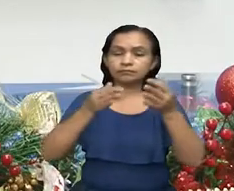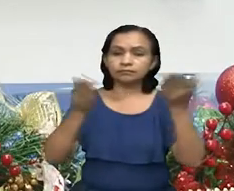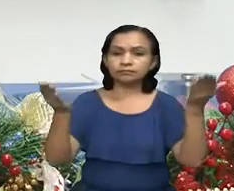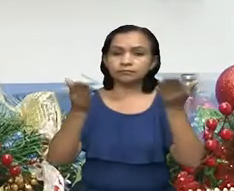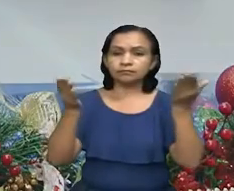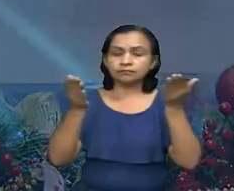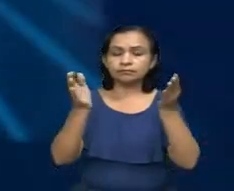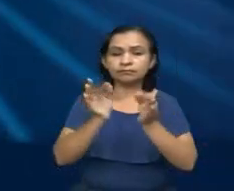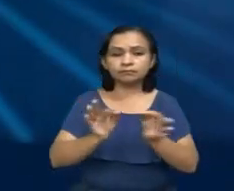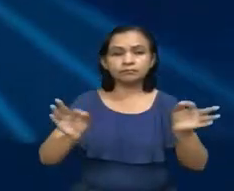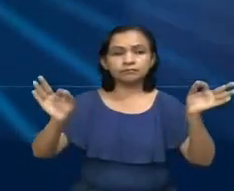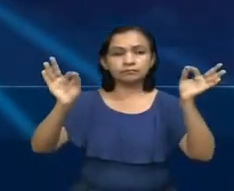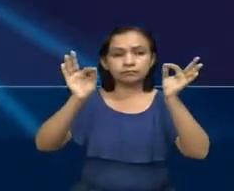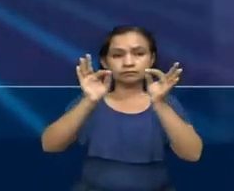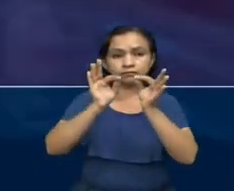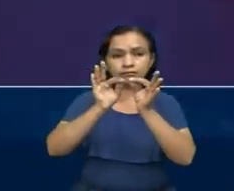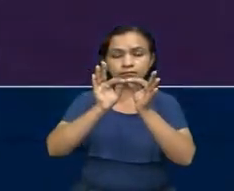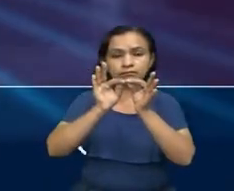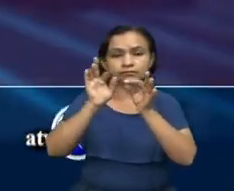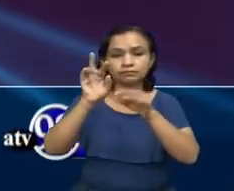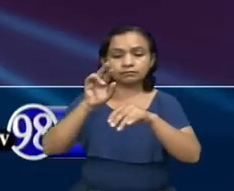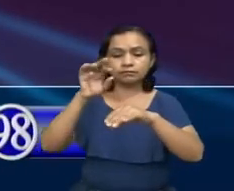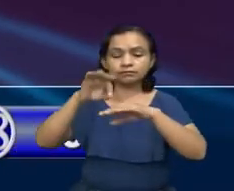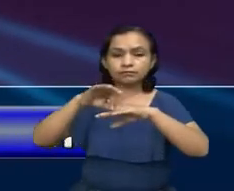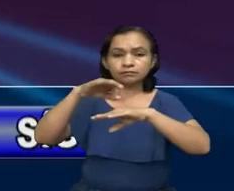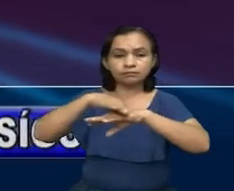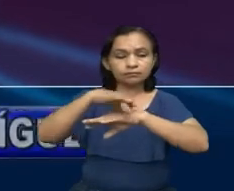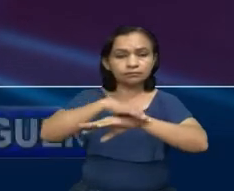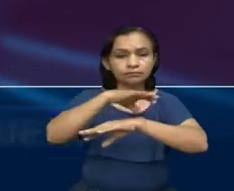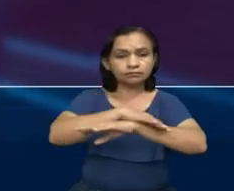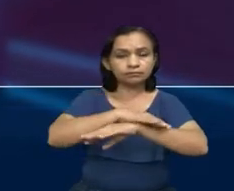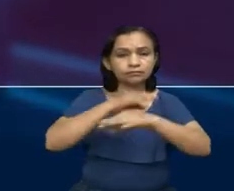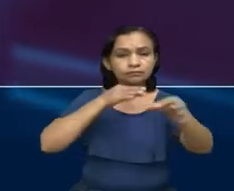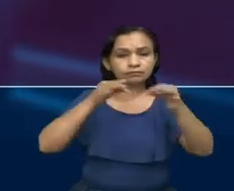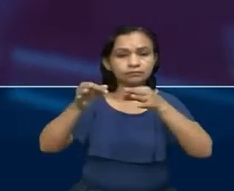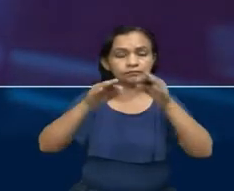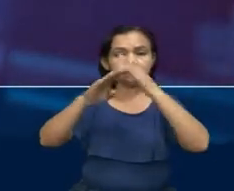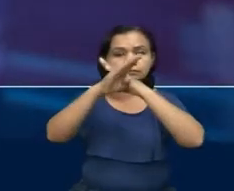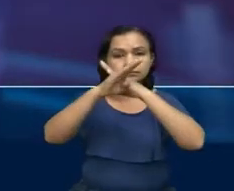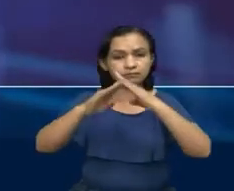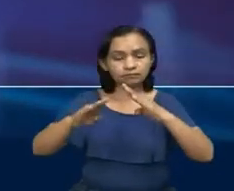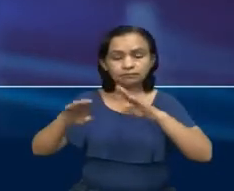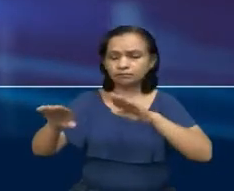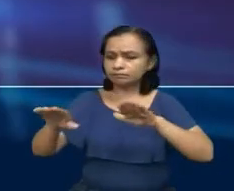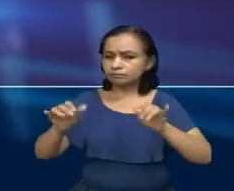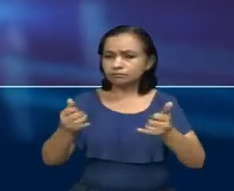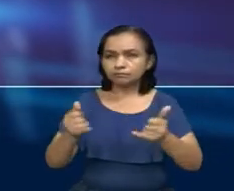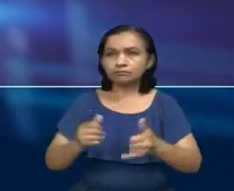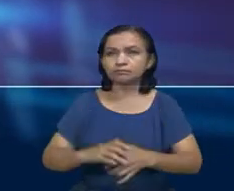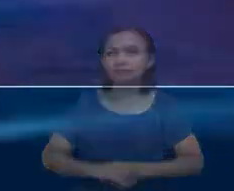destacado el día de hoy por la compañera Rosario Murillo, quien dijo que con la paz no se juega.